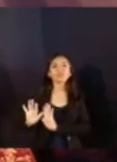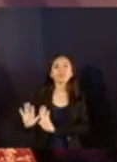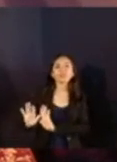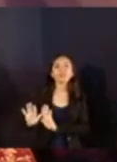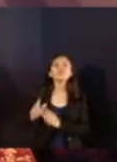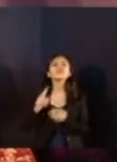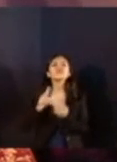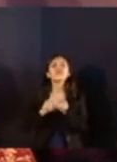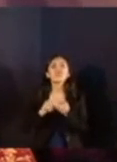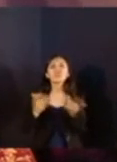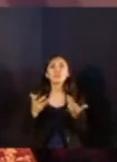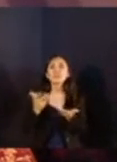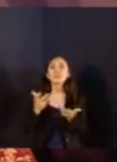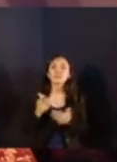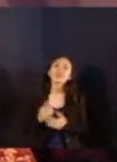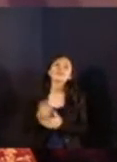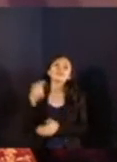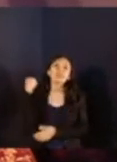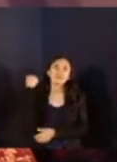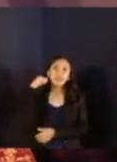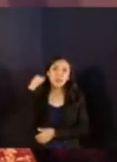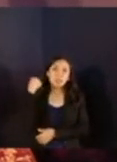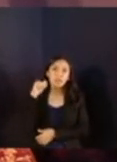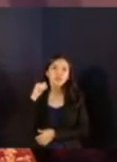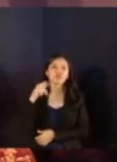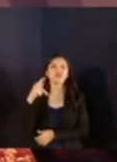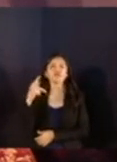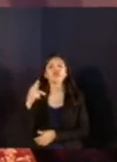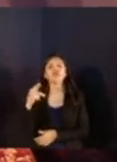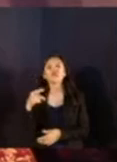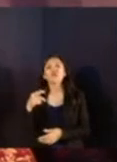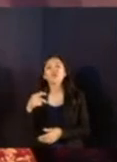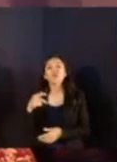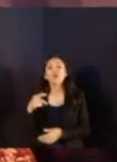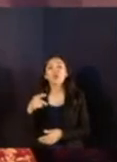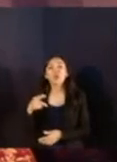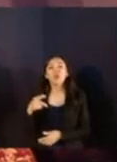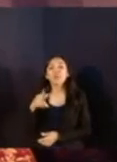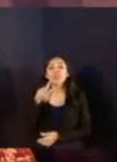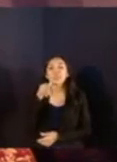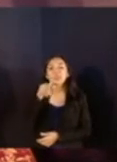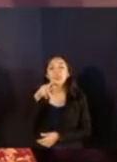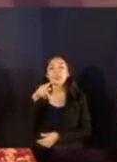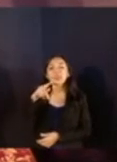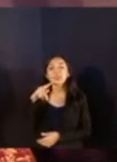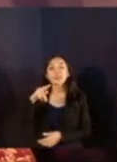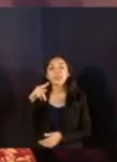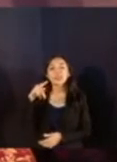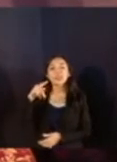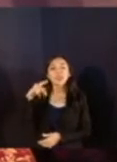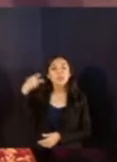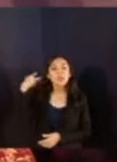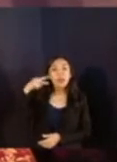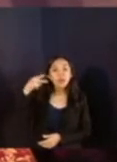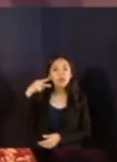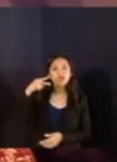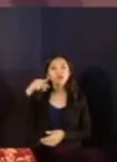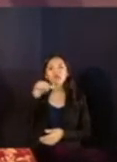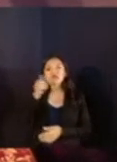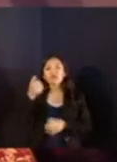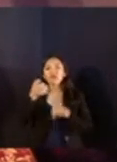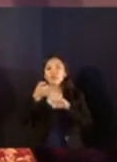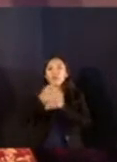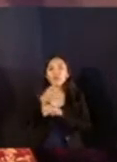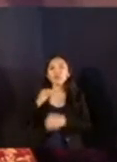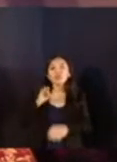Tabasco, Tamaulipas y Veracruz. Quien aquí defendió ese enfoque de la educación racionalista, ya